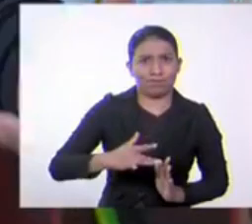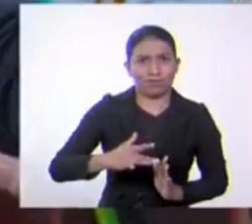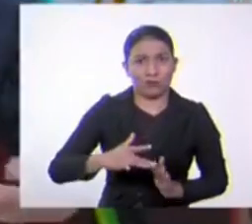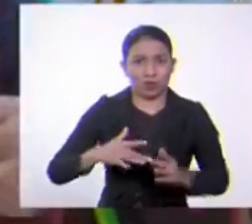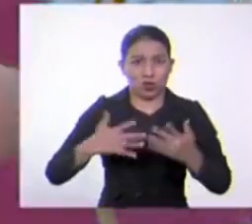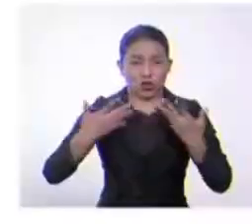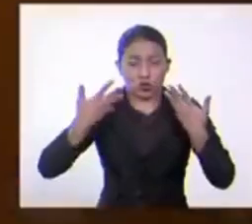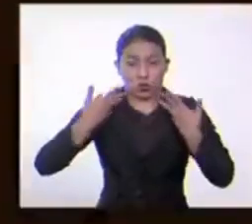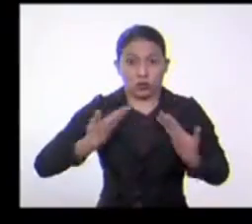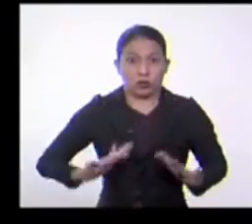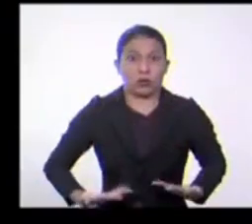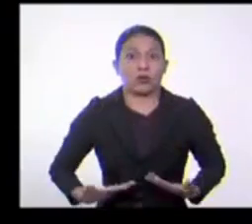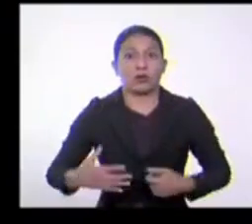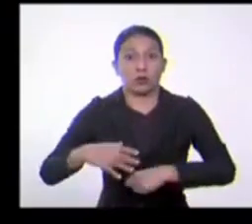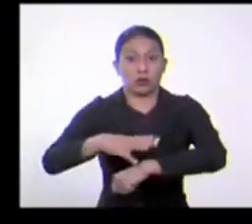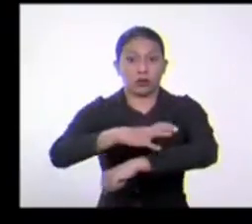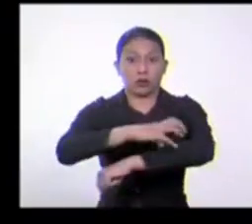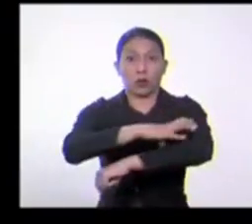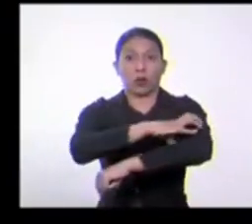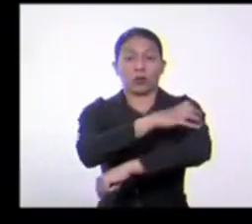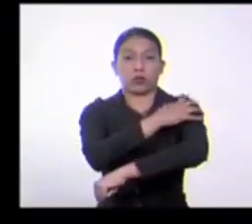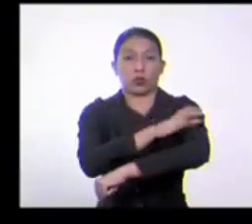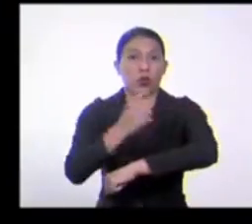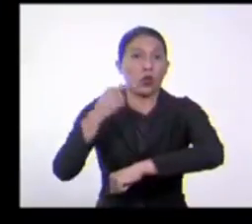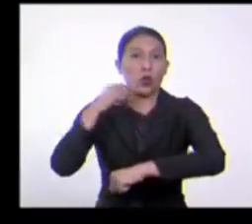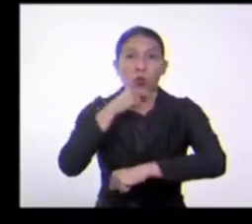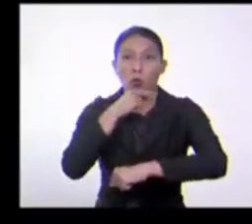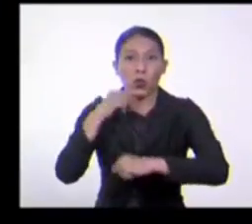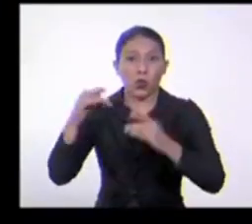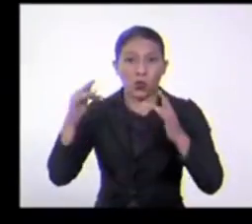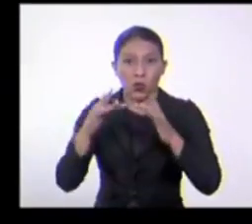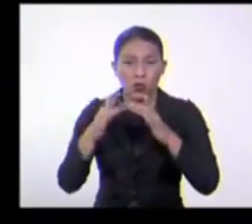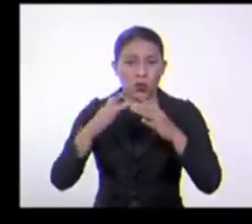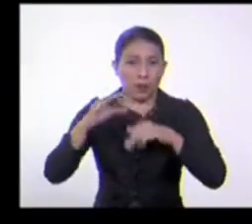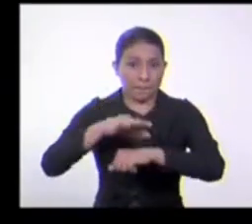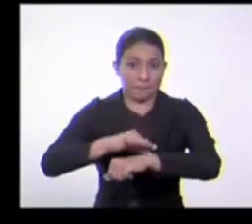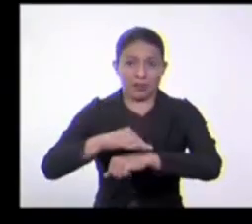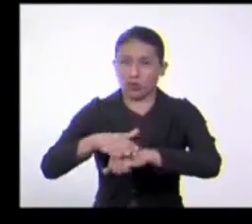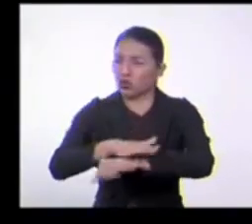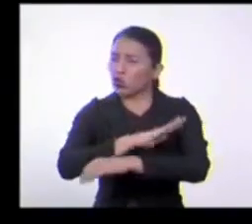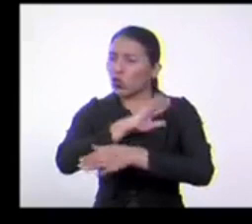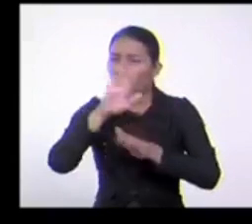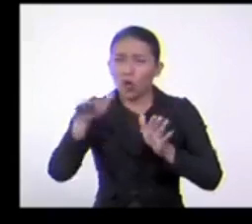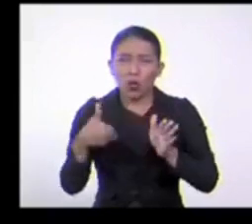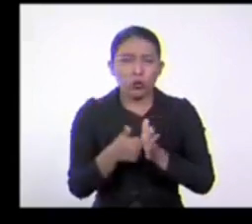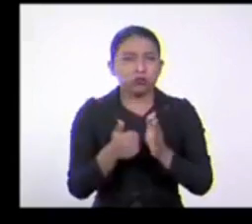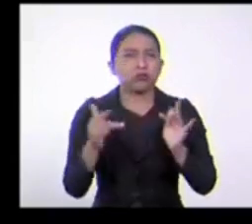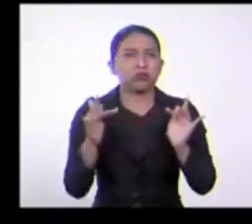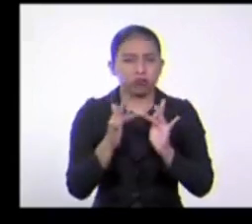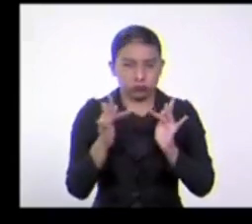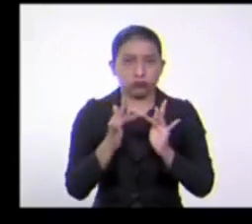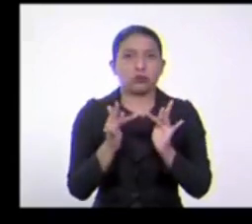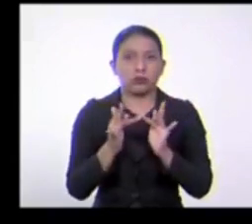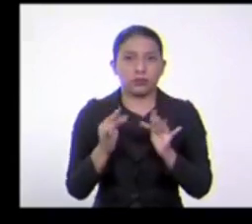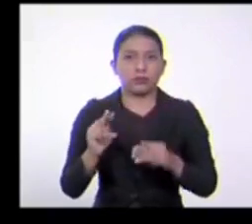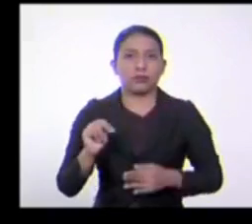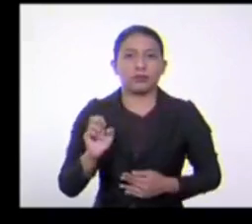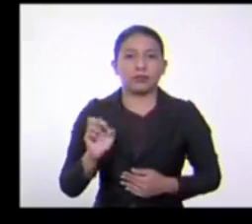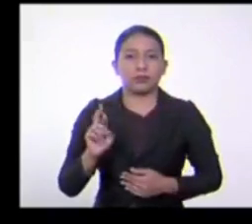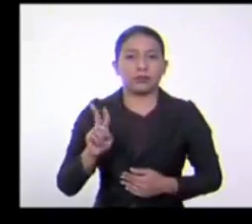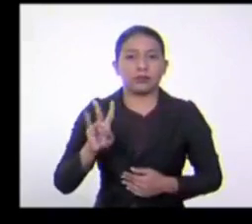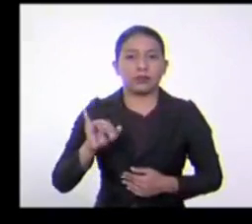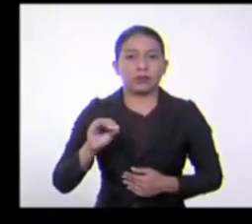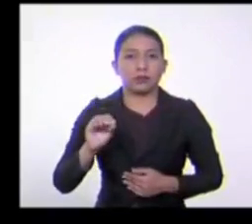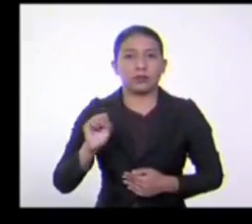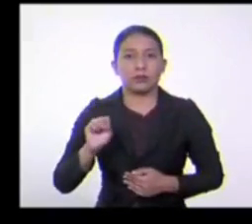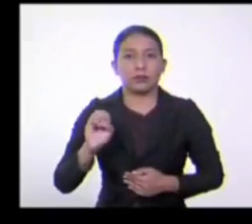tejidos musculares con los tejidos conectivos y los otros tipos de tejidos. Sabemos que el tejido nervioso está